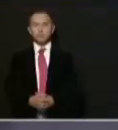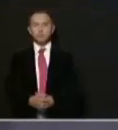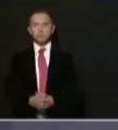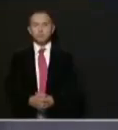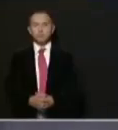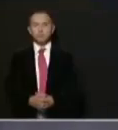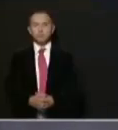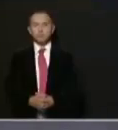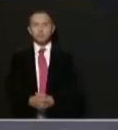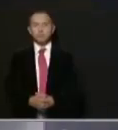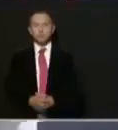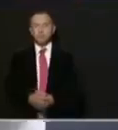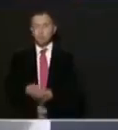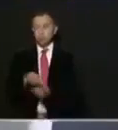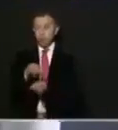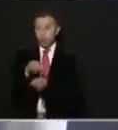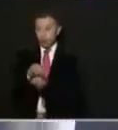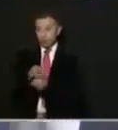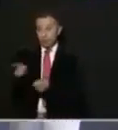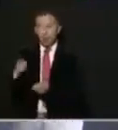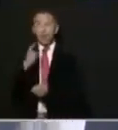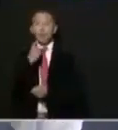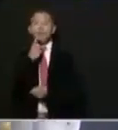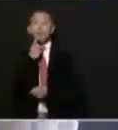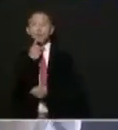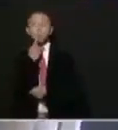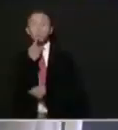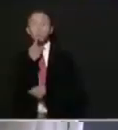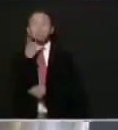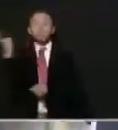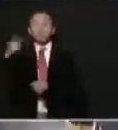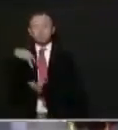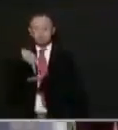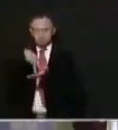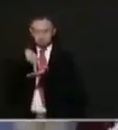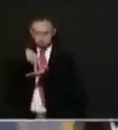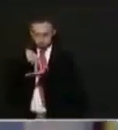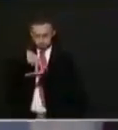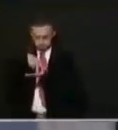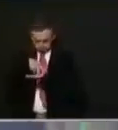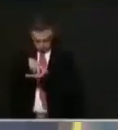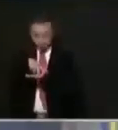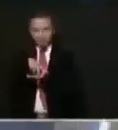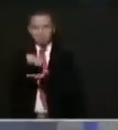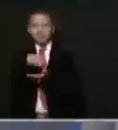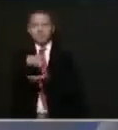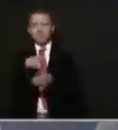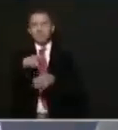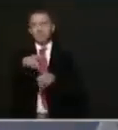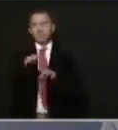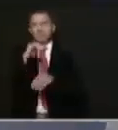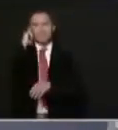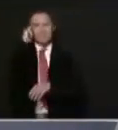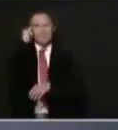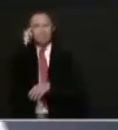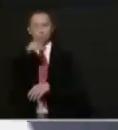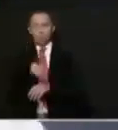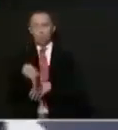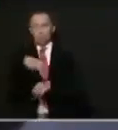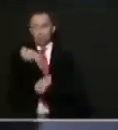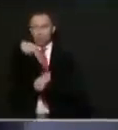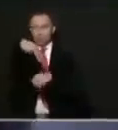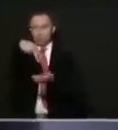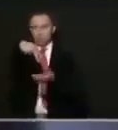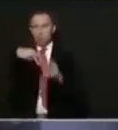En este momento, don Andrés Manuel, él se pone de rodillas también frente a este médico indígena que se había puesto de